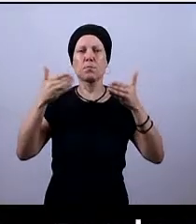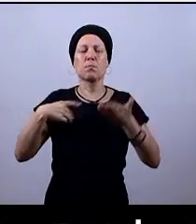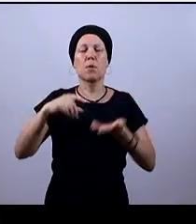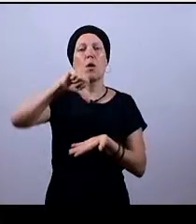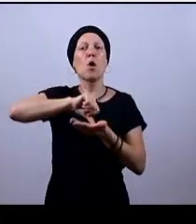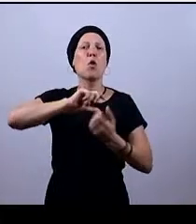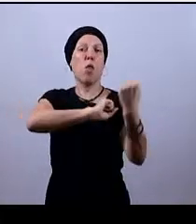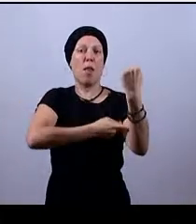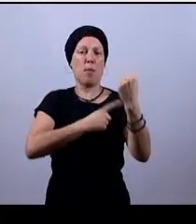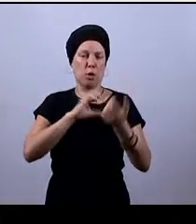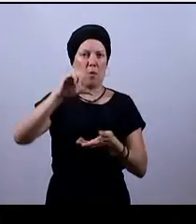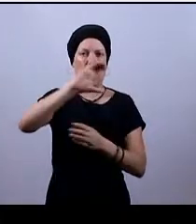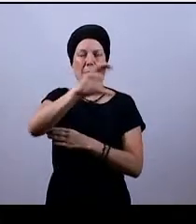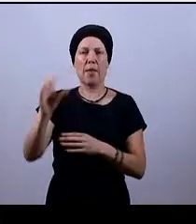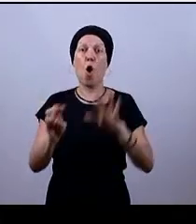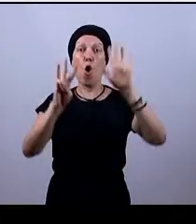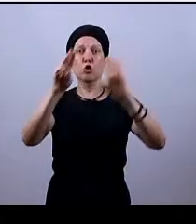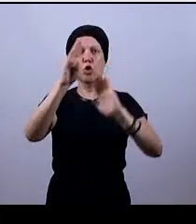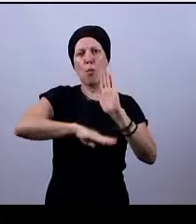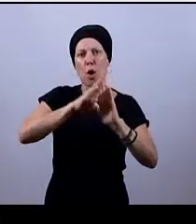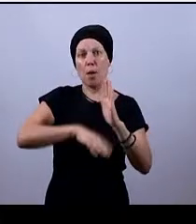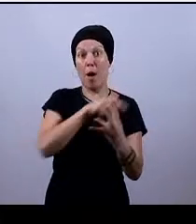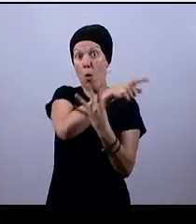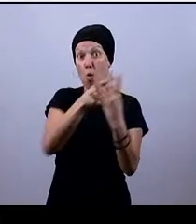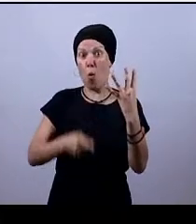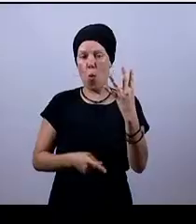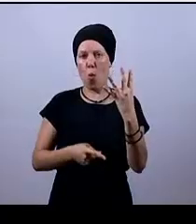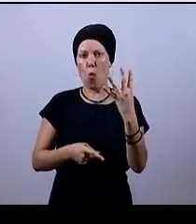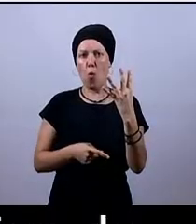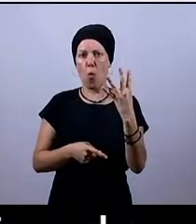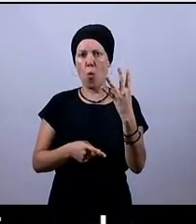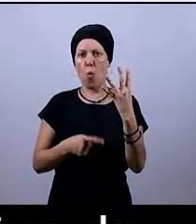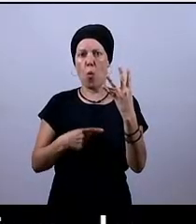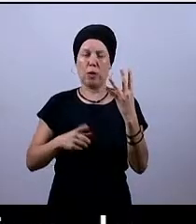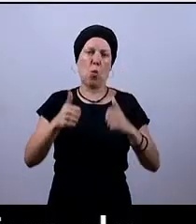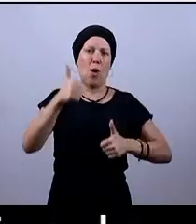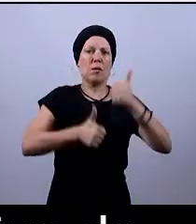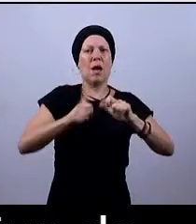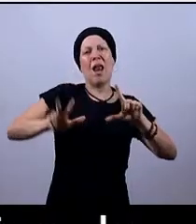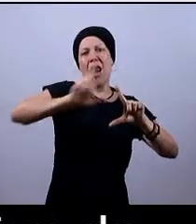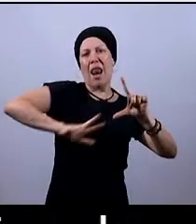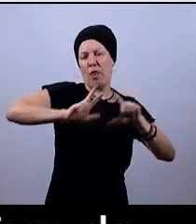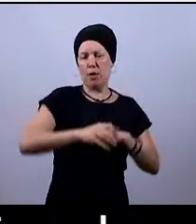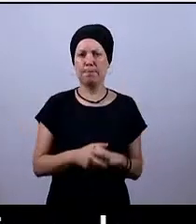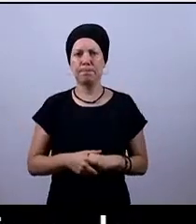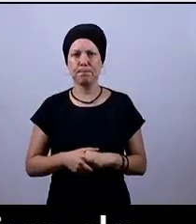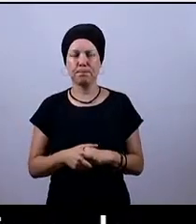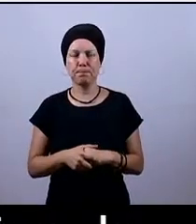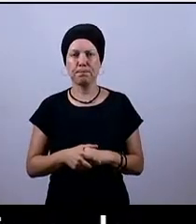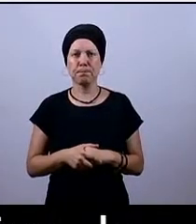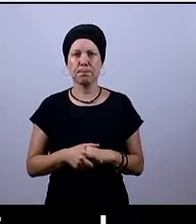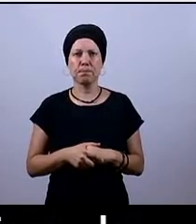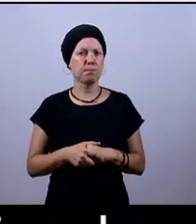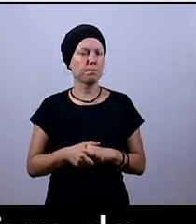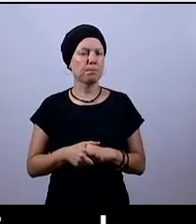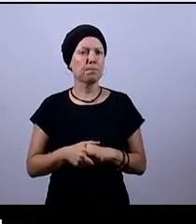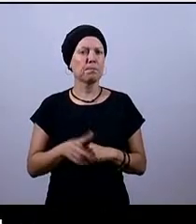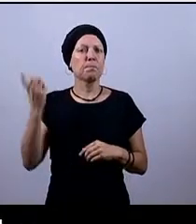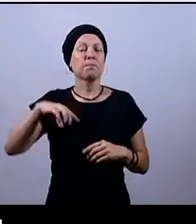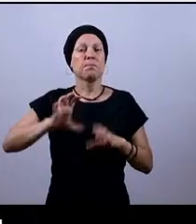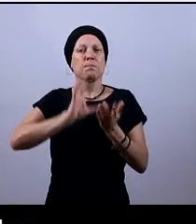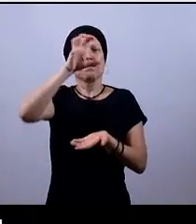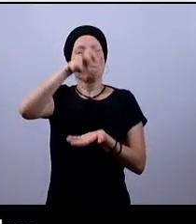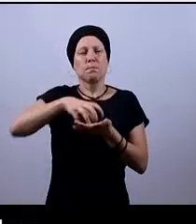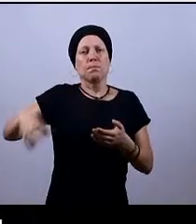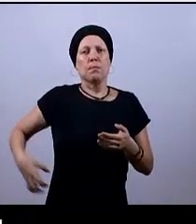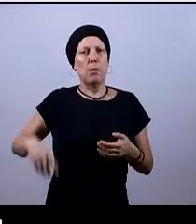Cáceres, que acoge 8 programas, 4 de ellos con reconocimiento nacional. para adaptar el terreno de juego del Príncipe Felipe a